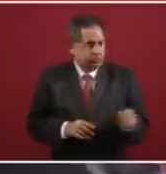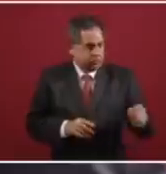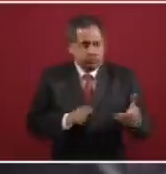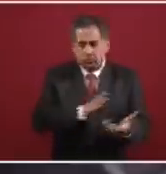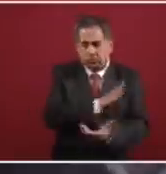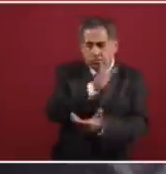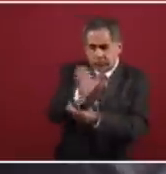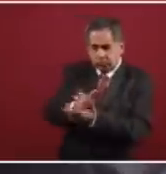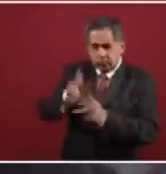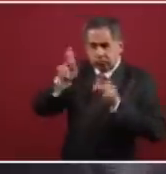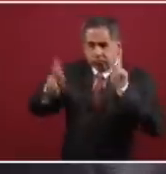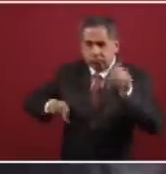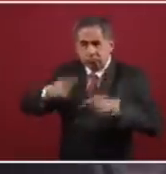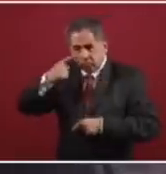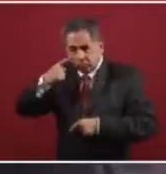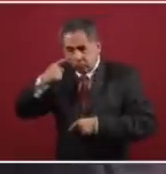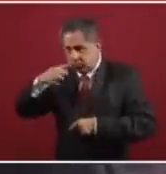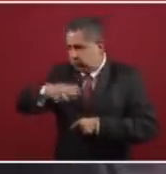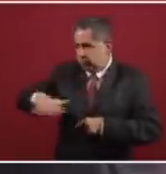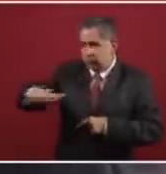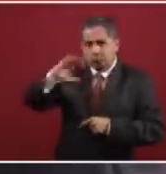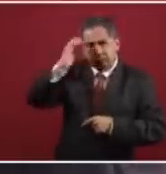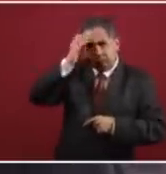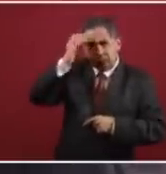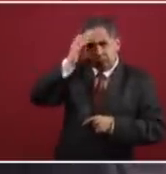visitaran las comunidades indígenas